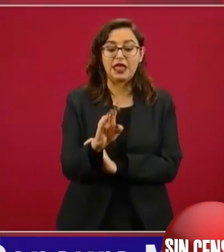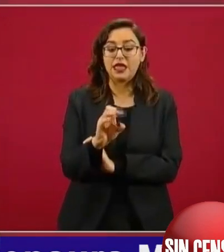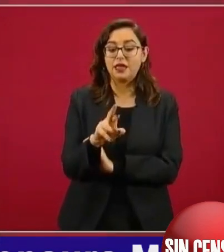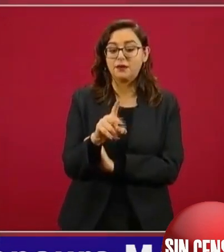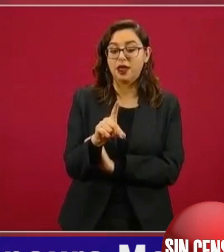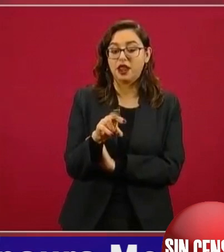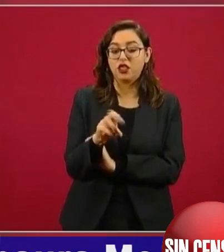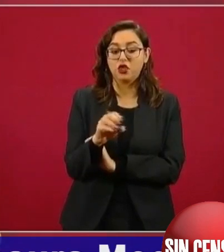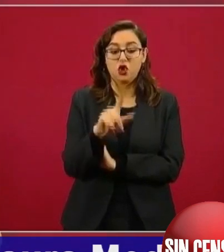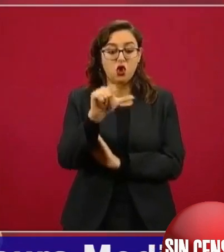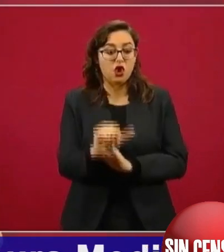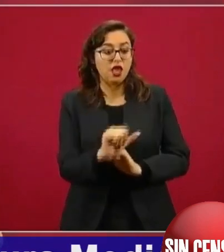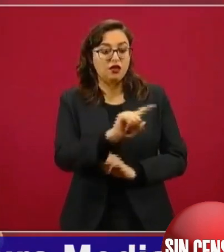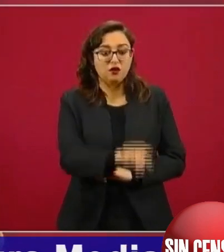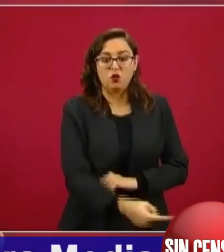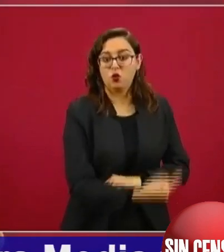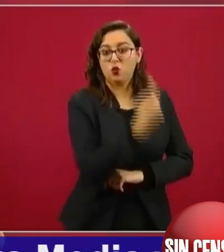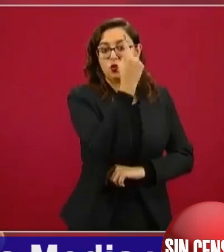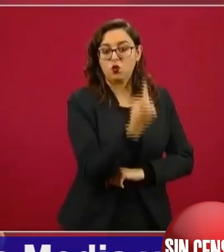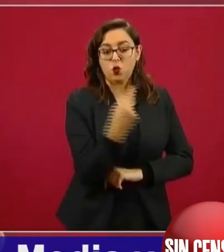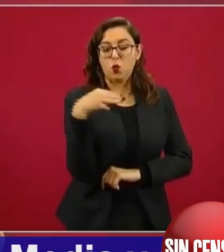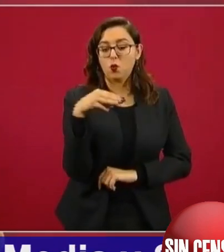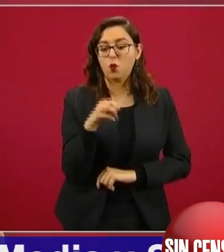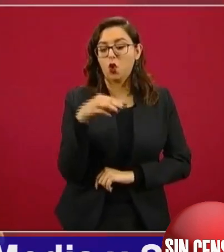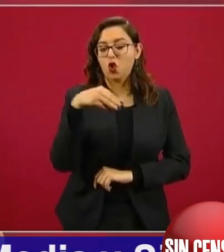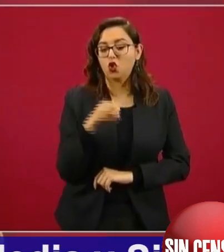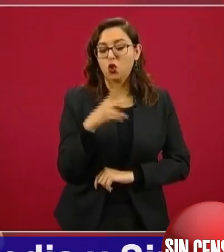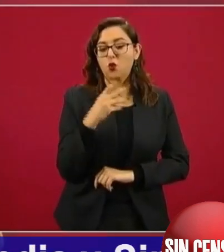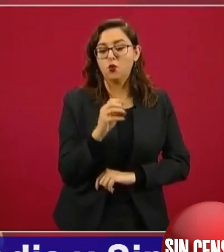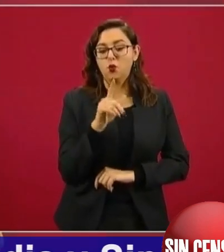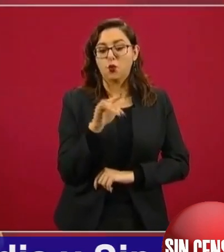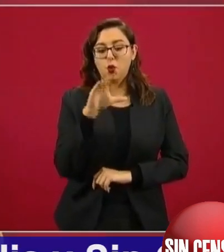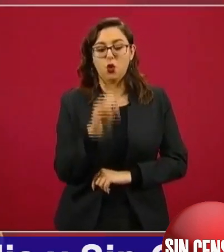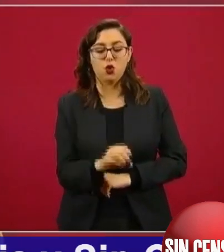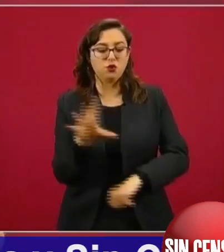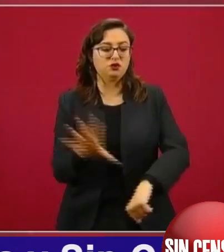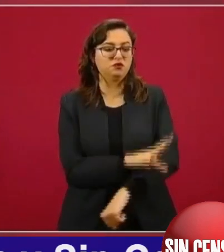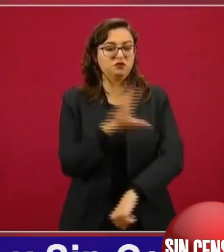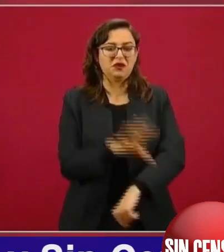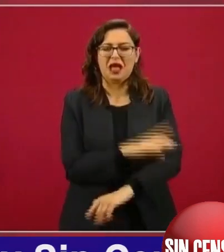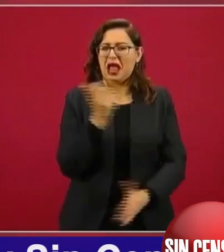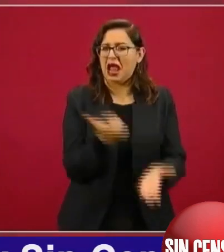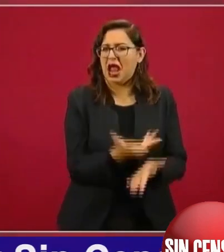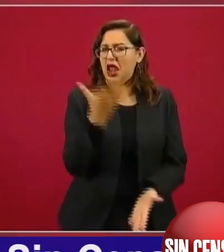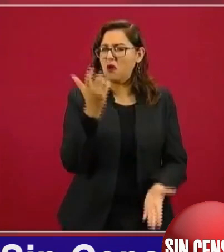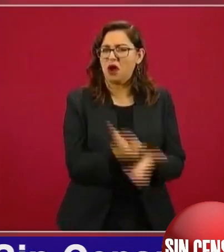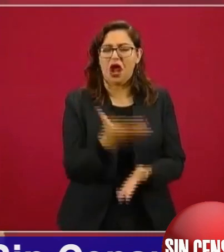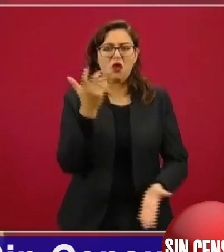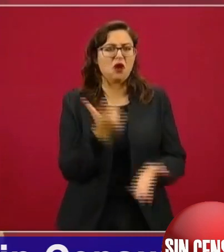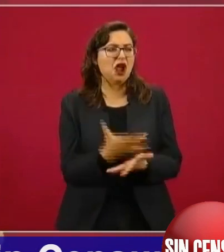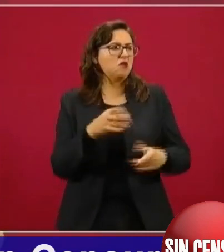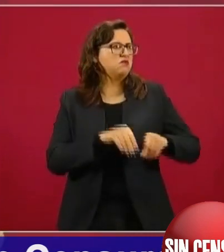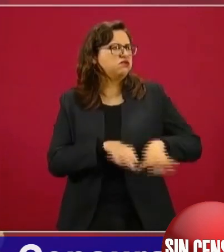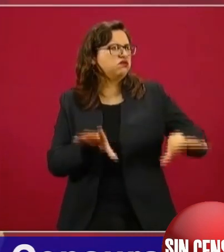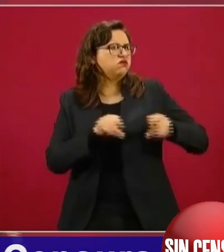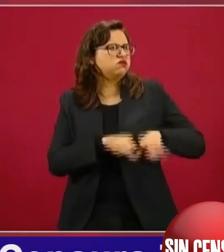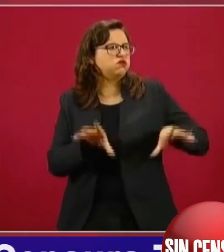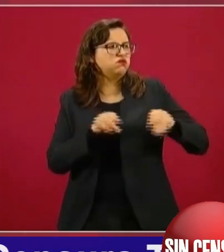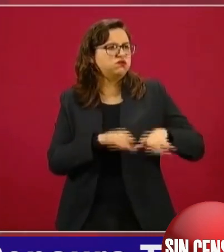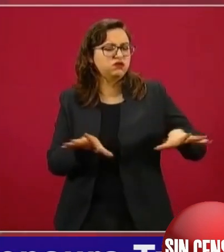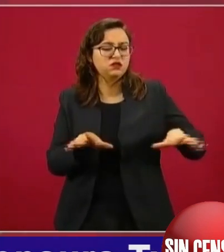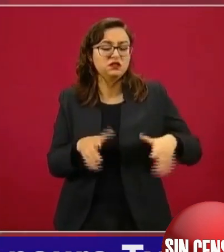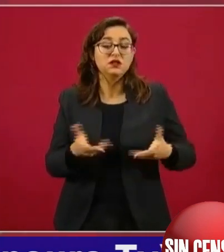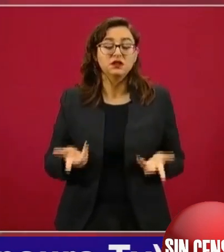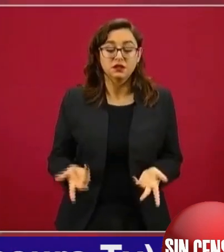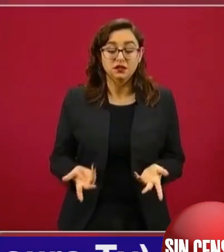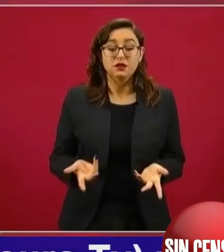y vende energía eléctrica a precios elevadísimos. Es cosa nada más, porque